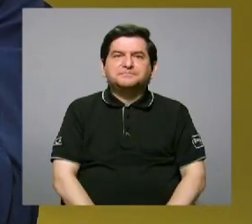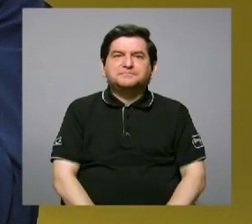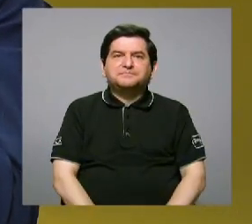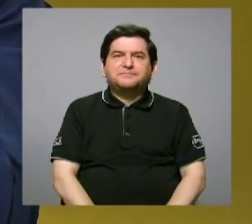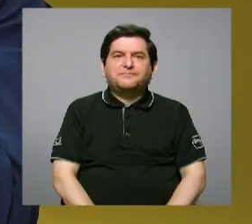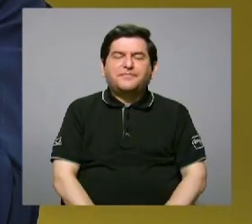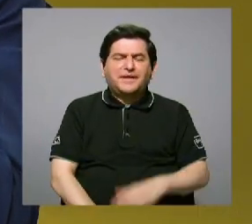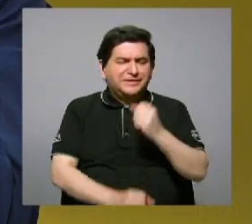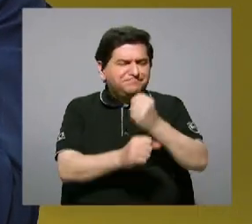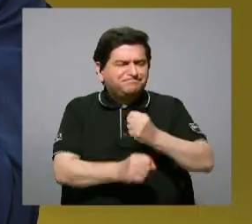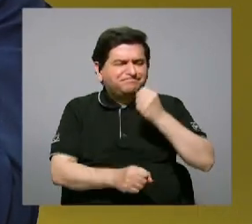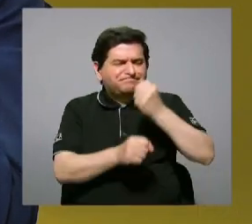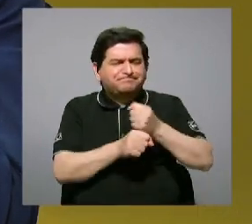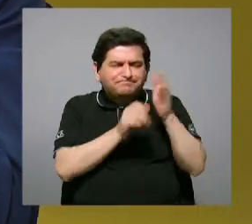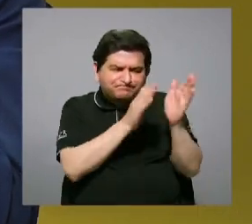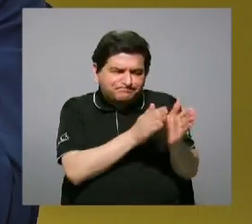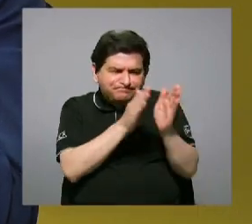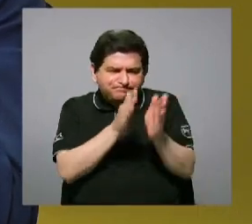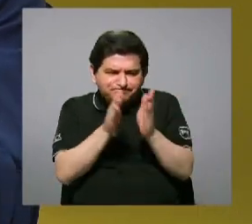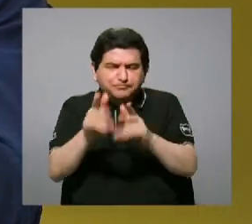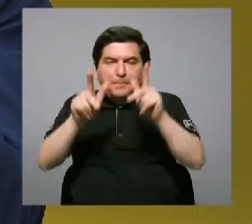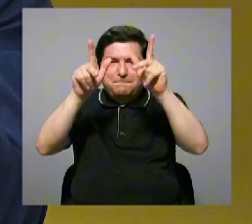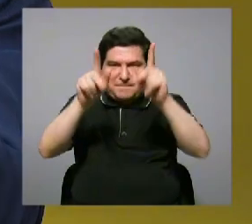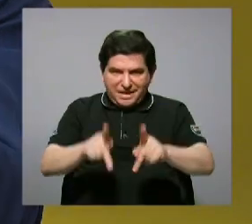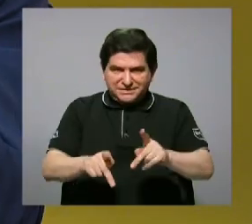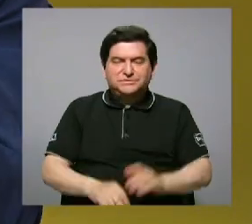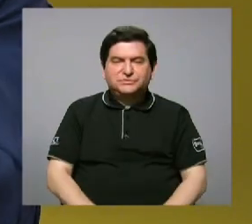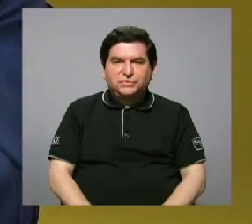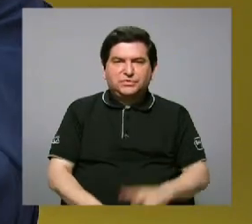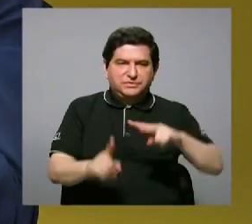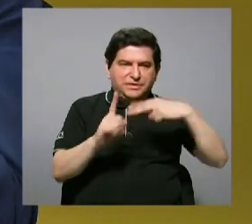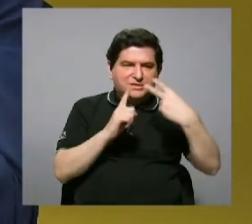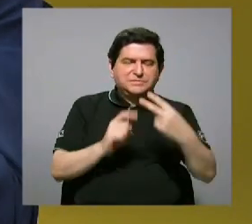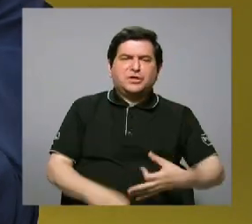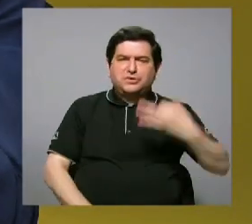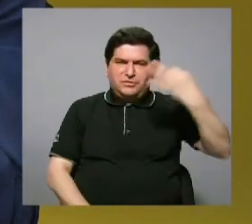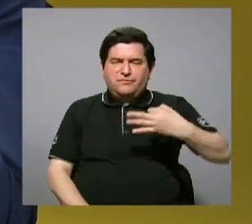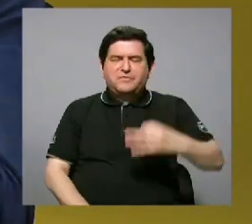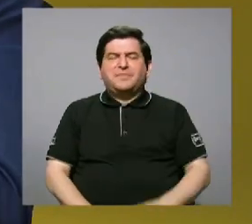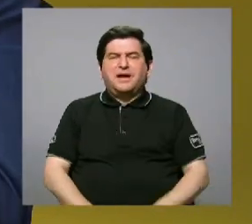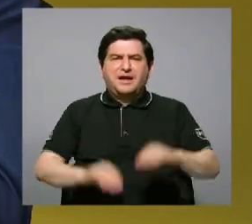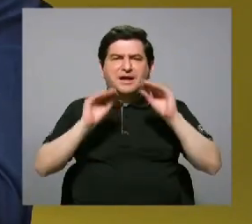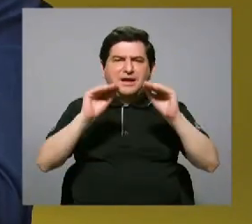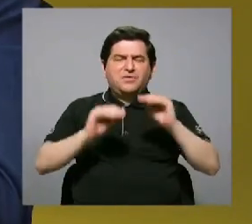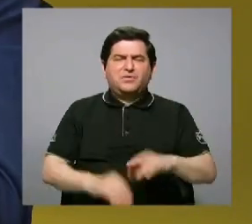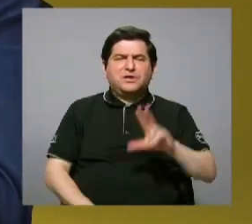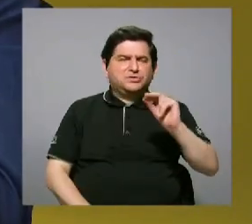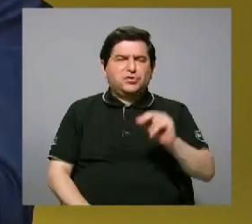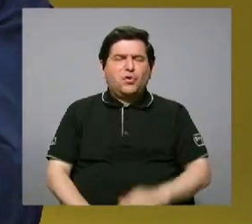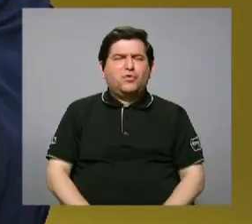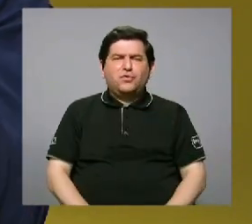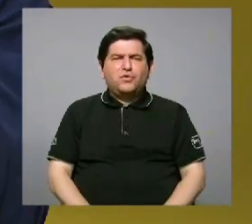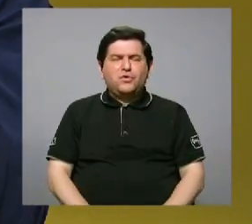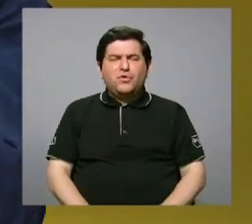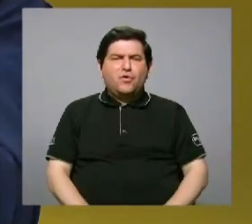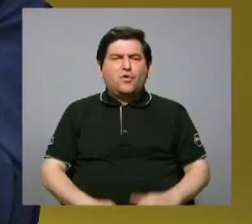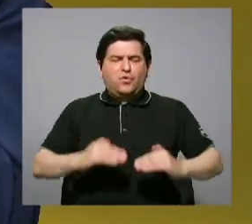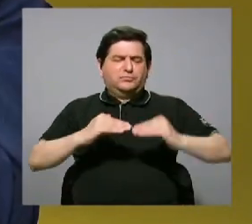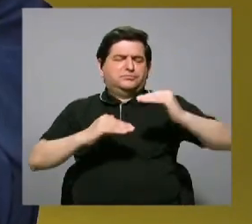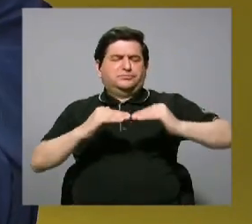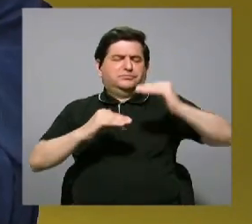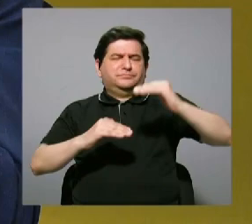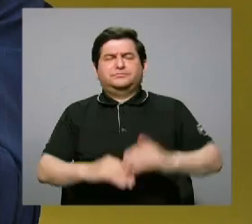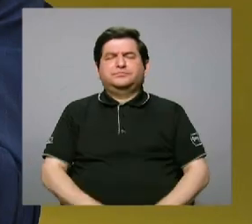habido un esfuerzo de formación de gente que, desde el punto de vista formal, reciben una educación no tan sofisticada como los ticos, en